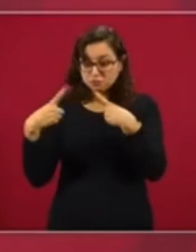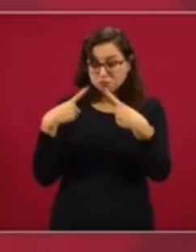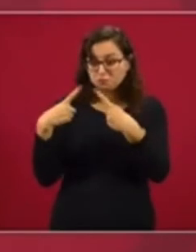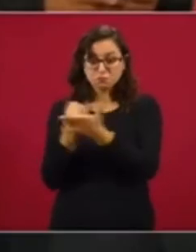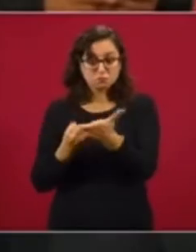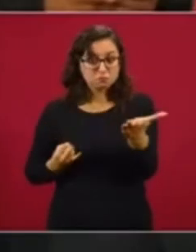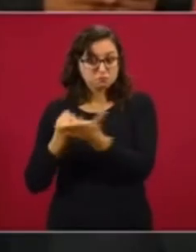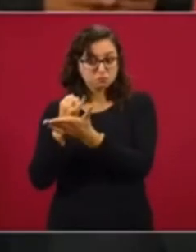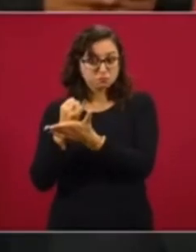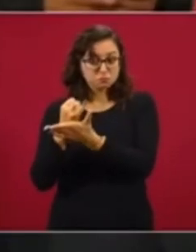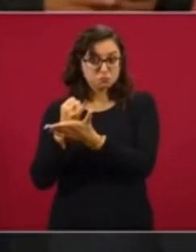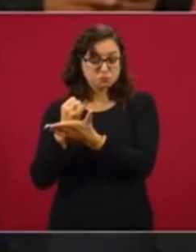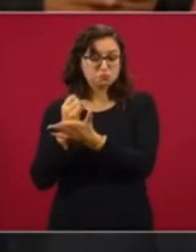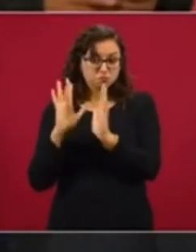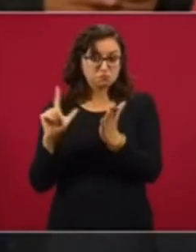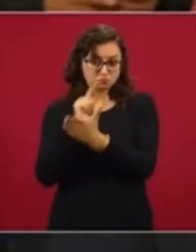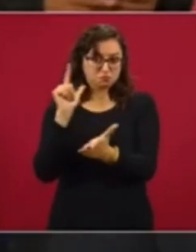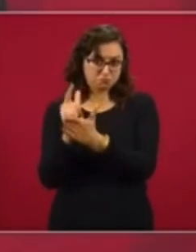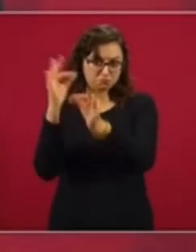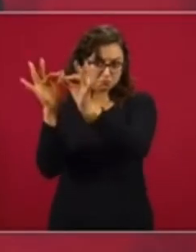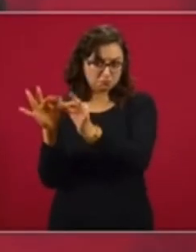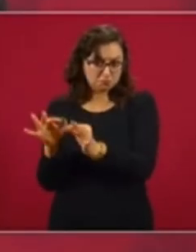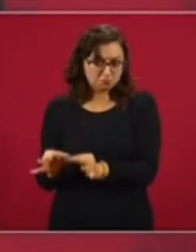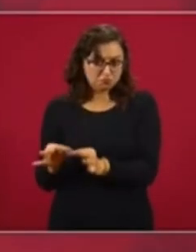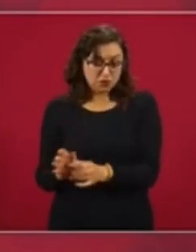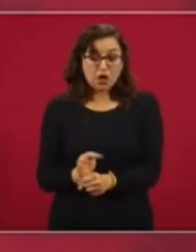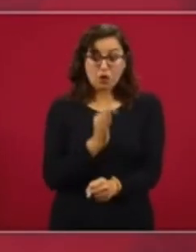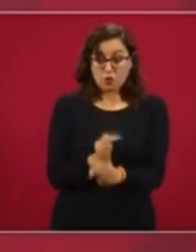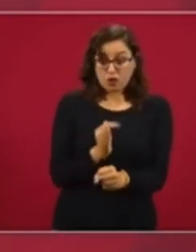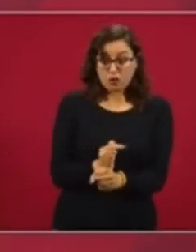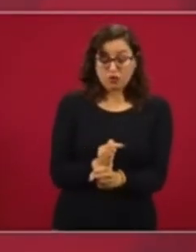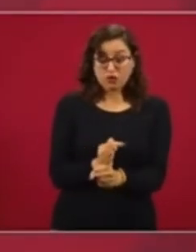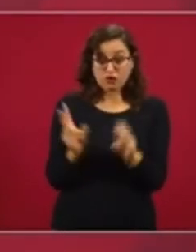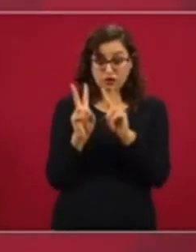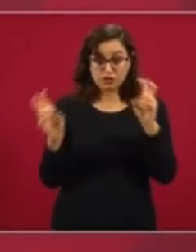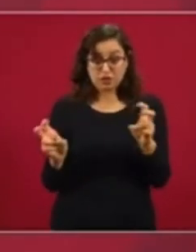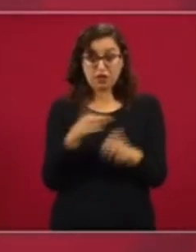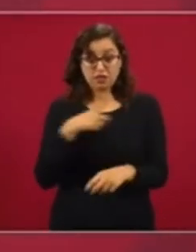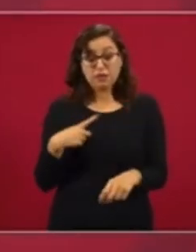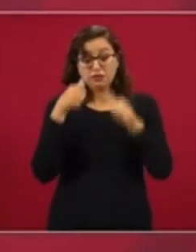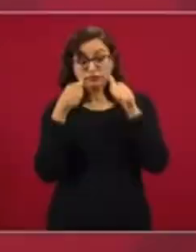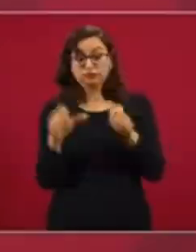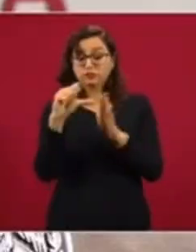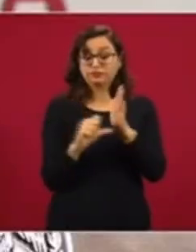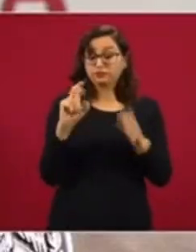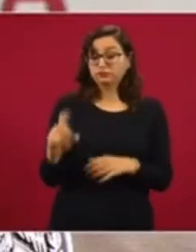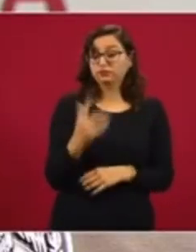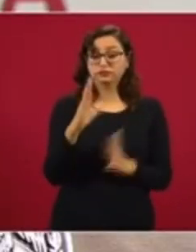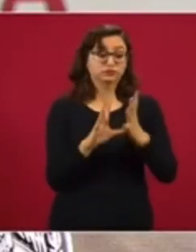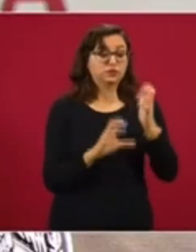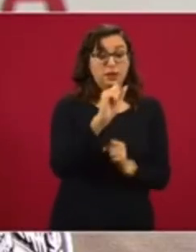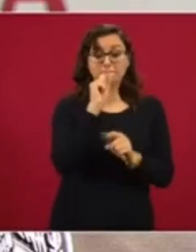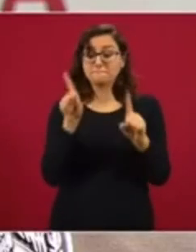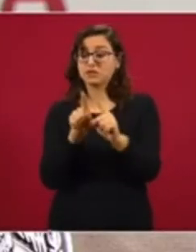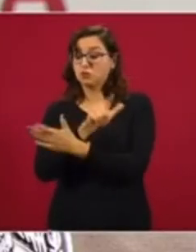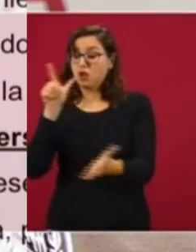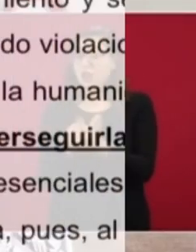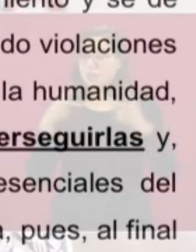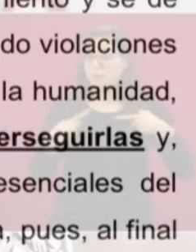con lo establecido en las leyes, en este caso en el artículo 35 de la Constitución y en la ley de